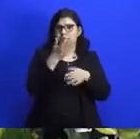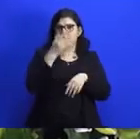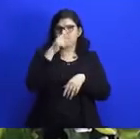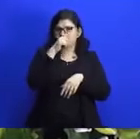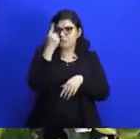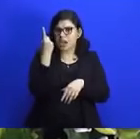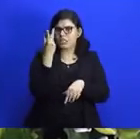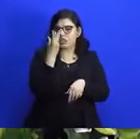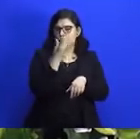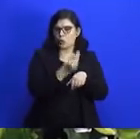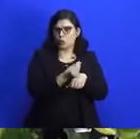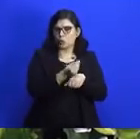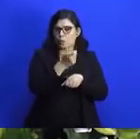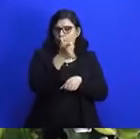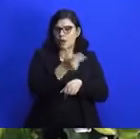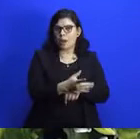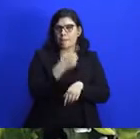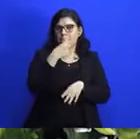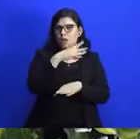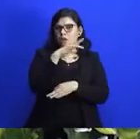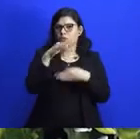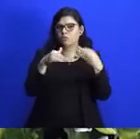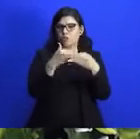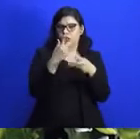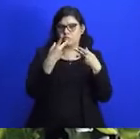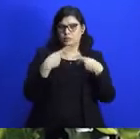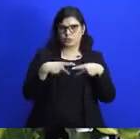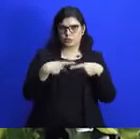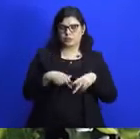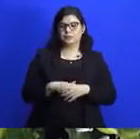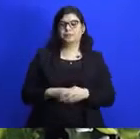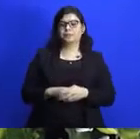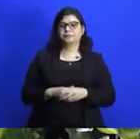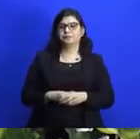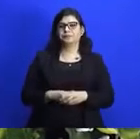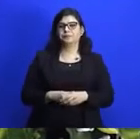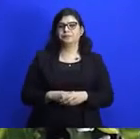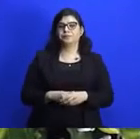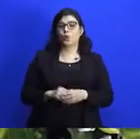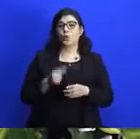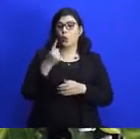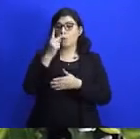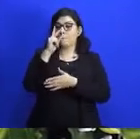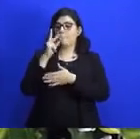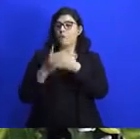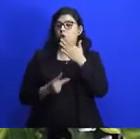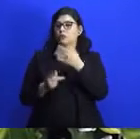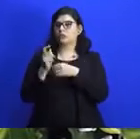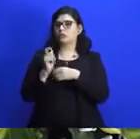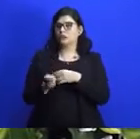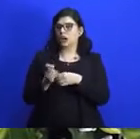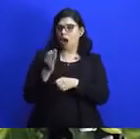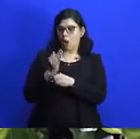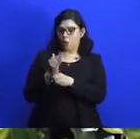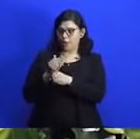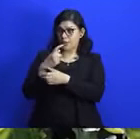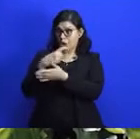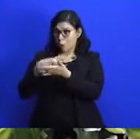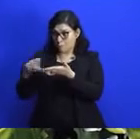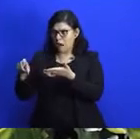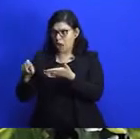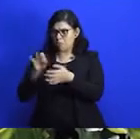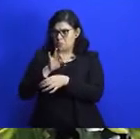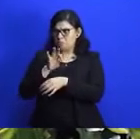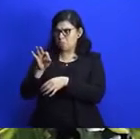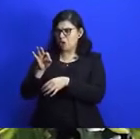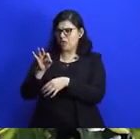amigables y de bajo costo para todos nuestros clientes. Uno de los programas es Compre Ahora y Pague Después en los kioscos de e-commerce